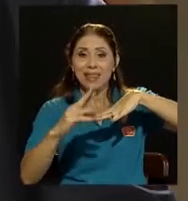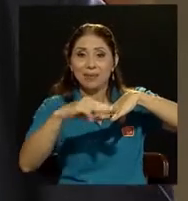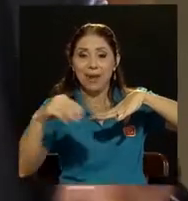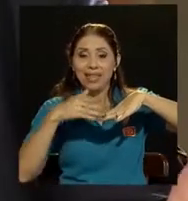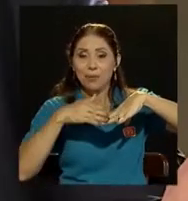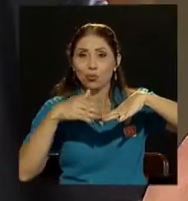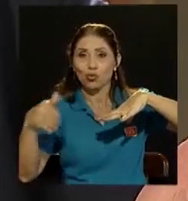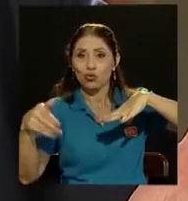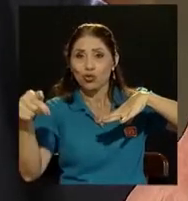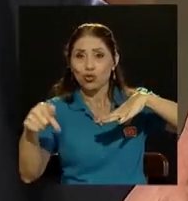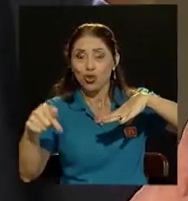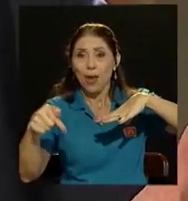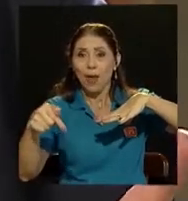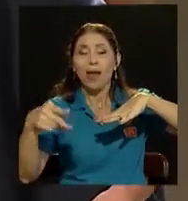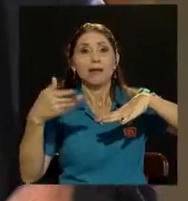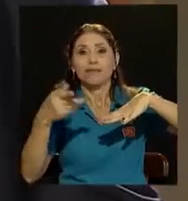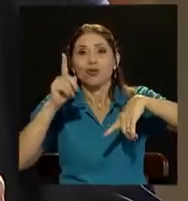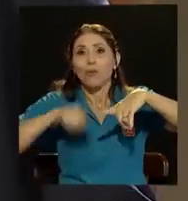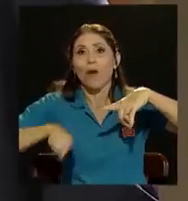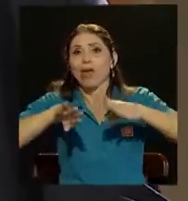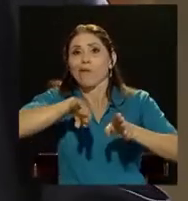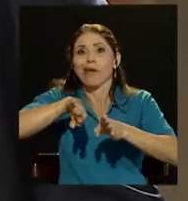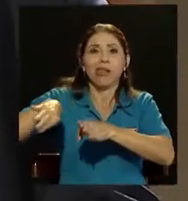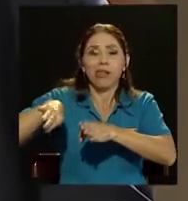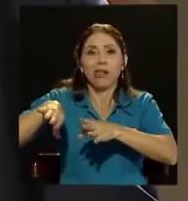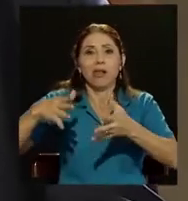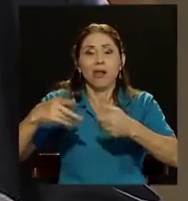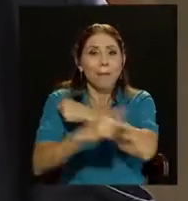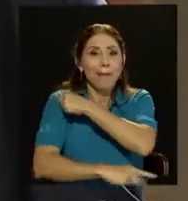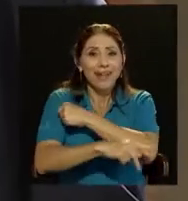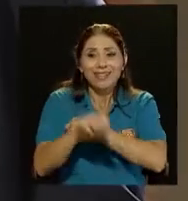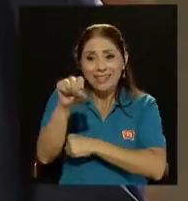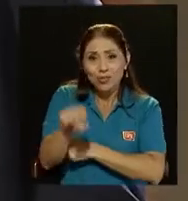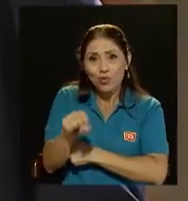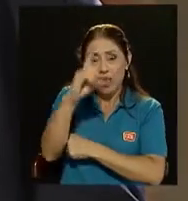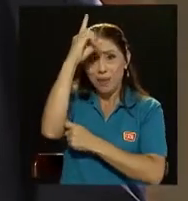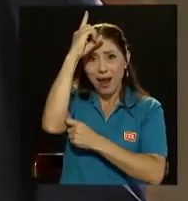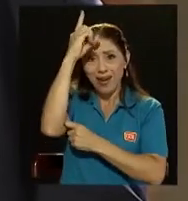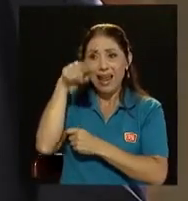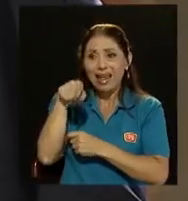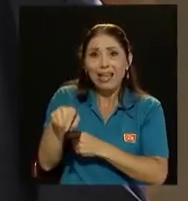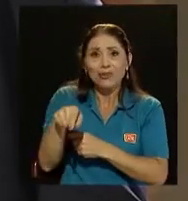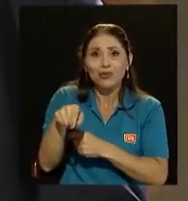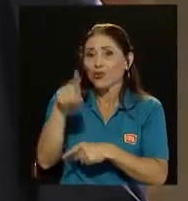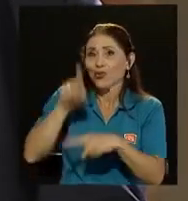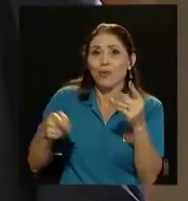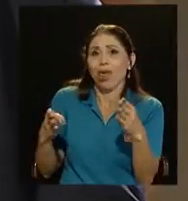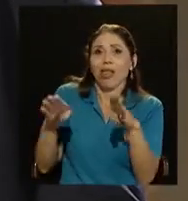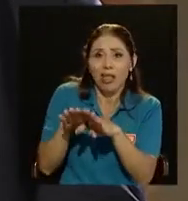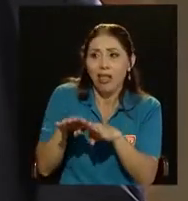están abiertos a los que vienen a través del mar para pedir y buscar refugio. Eso